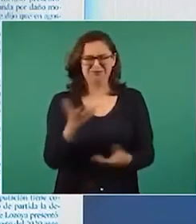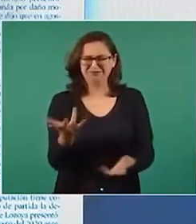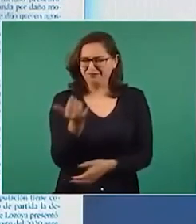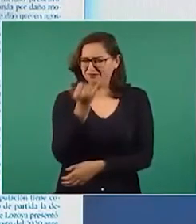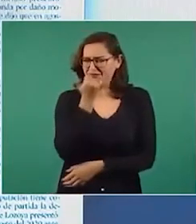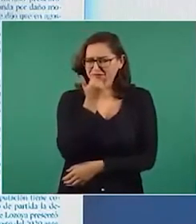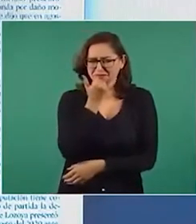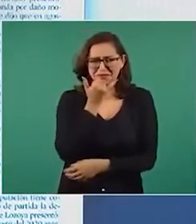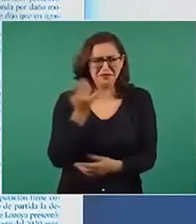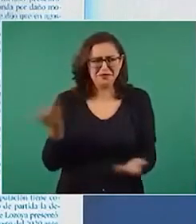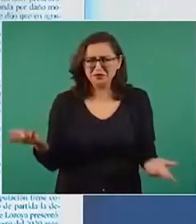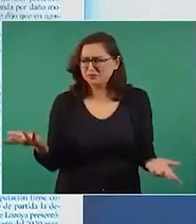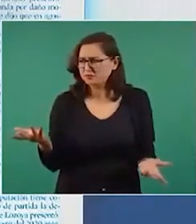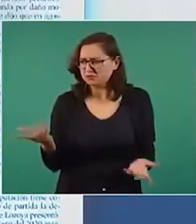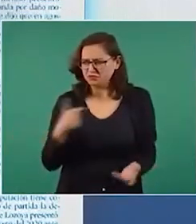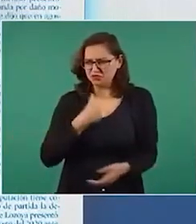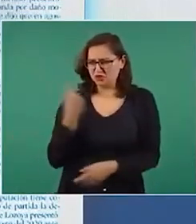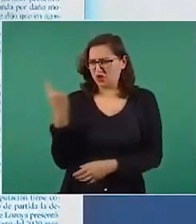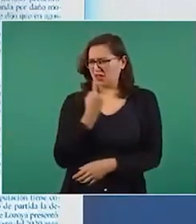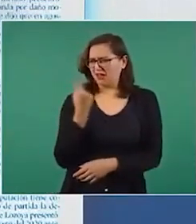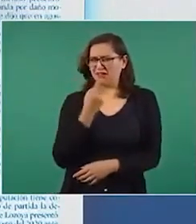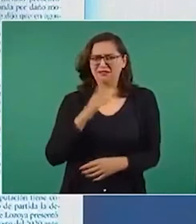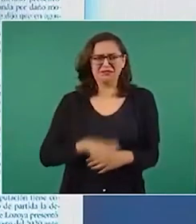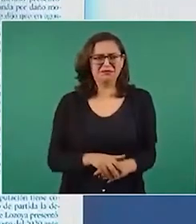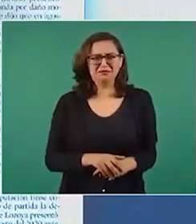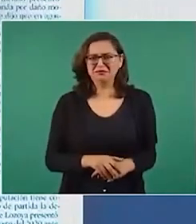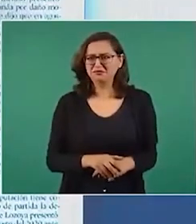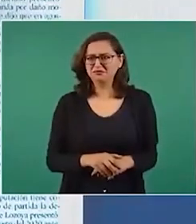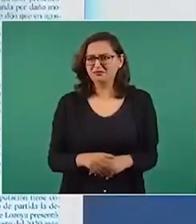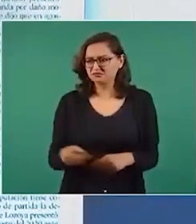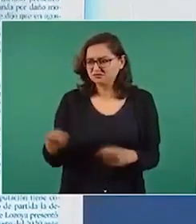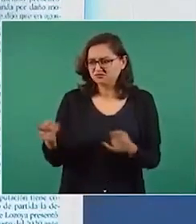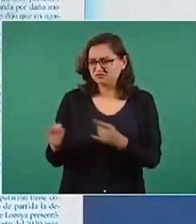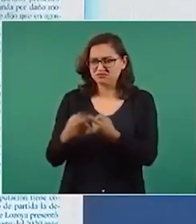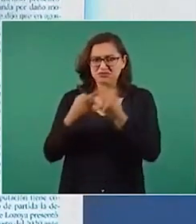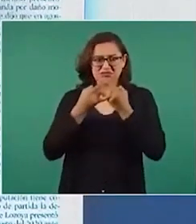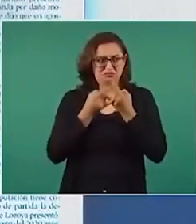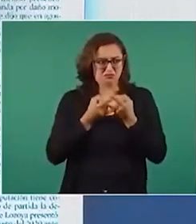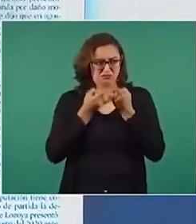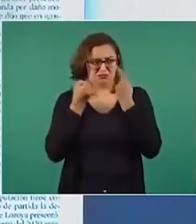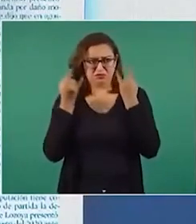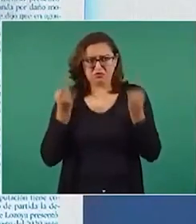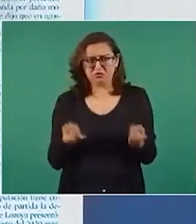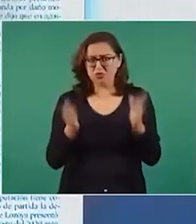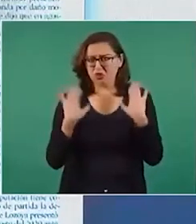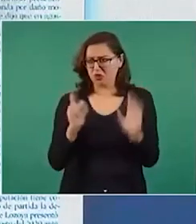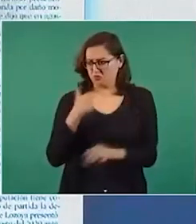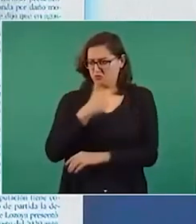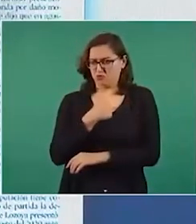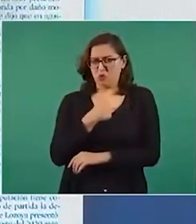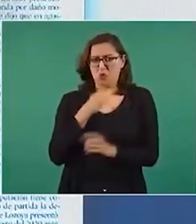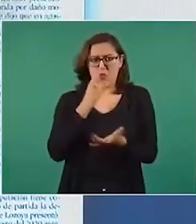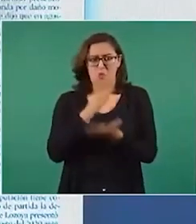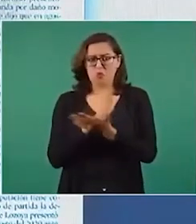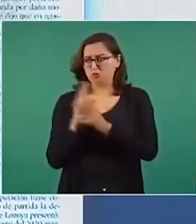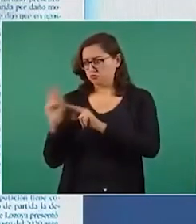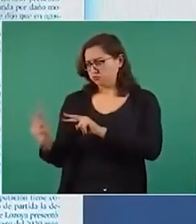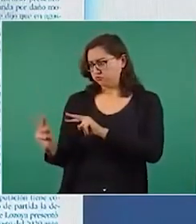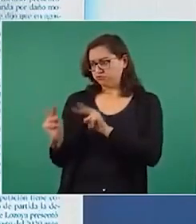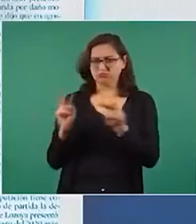con toda esta historia que les estoy contando? Nada, lo único que he hecho es denunciarlo siempre,